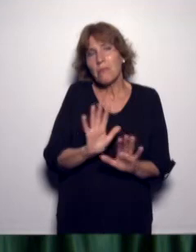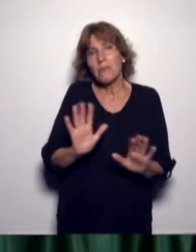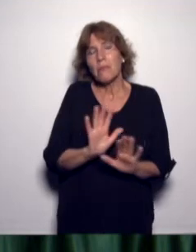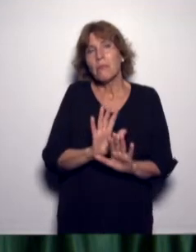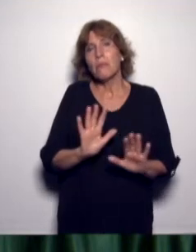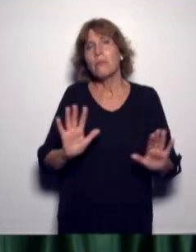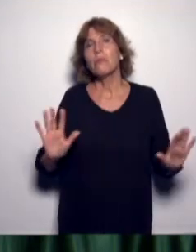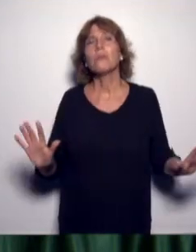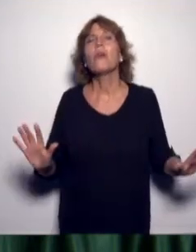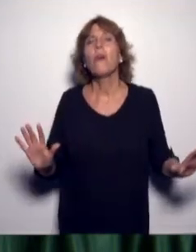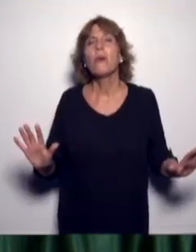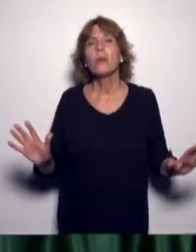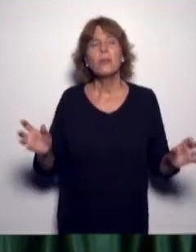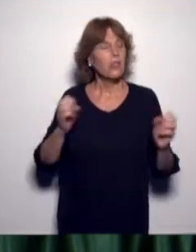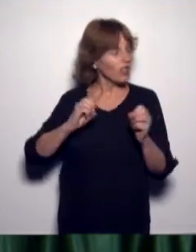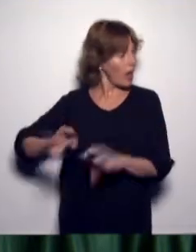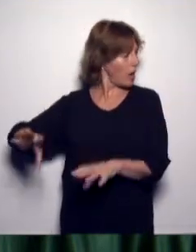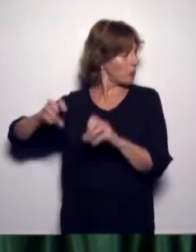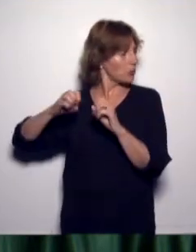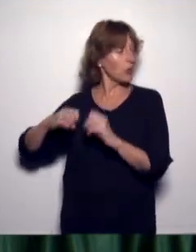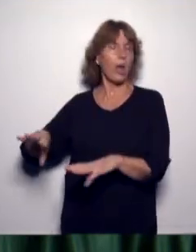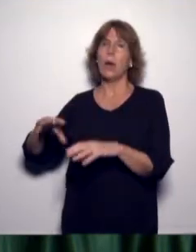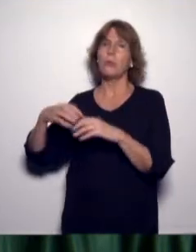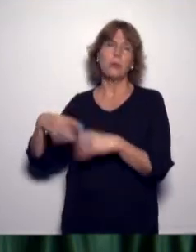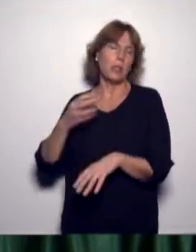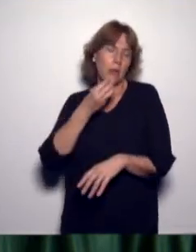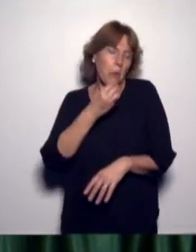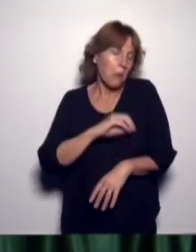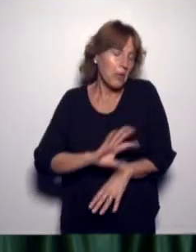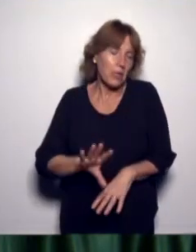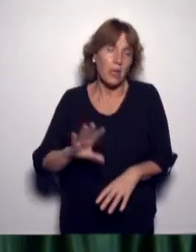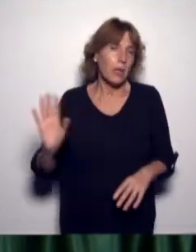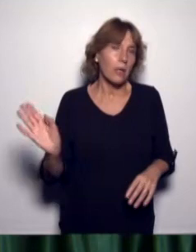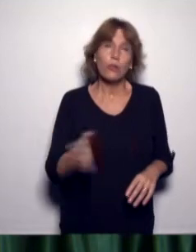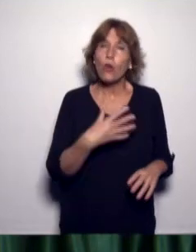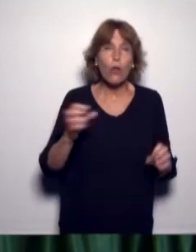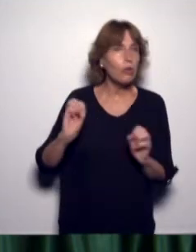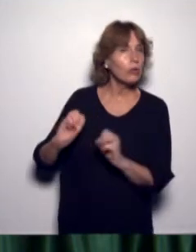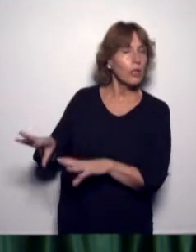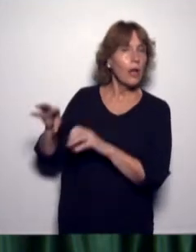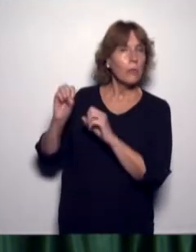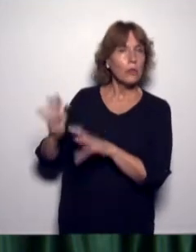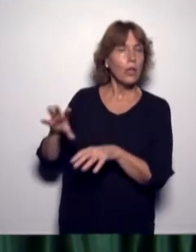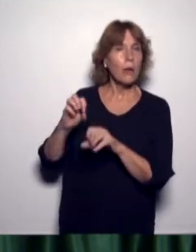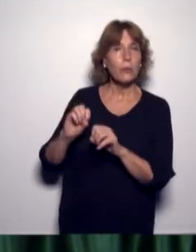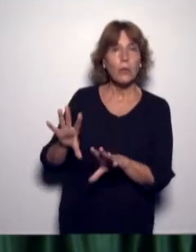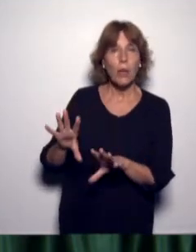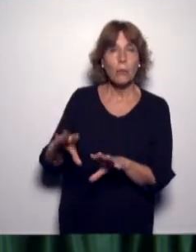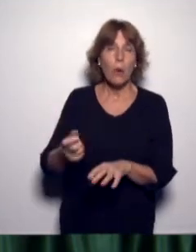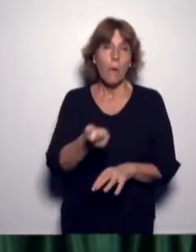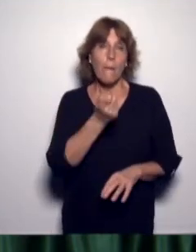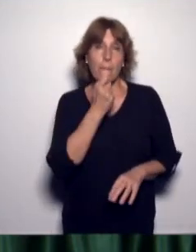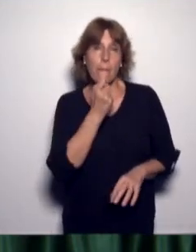forma de despilfarro, comenzando por uno de los más